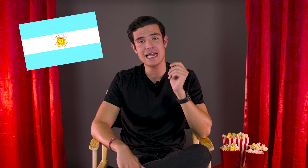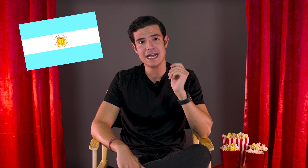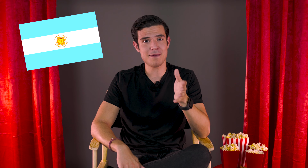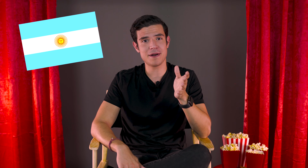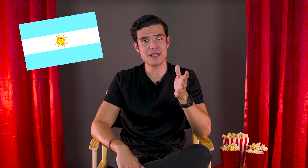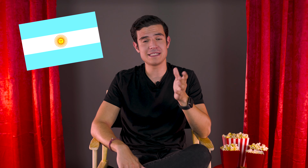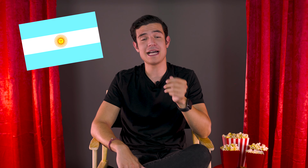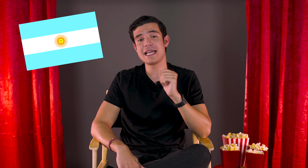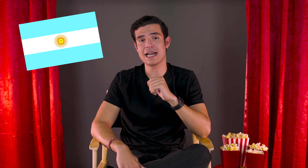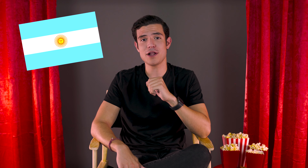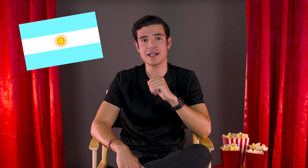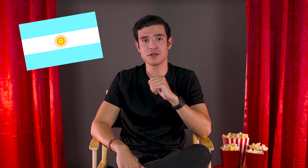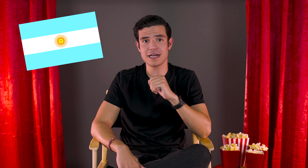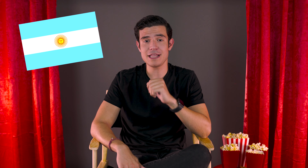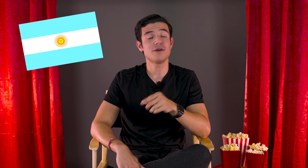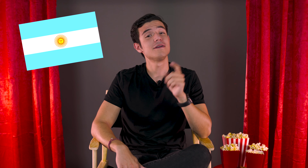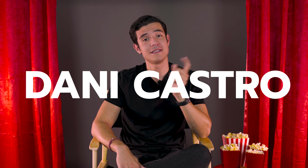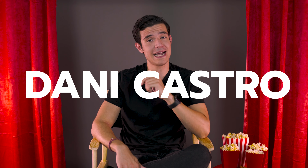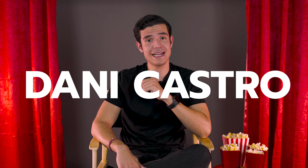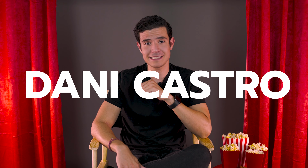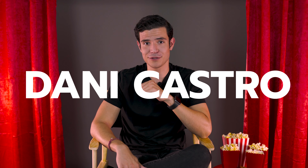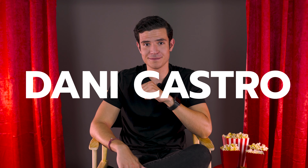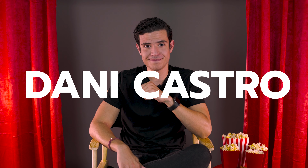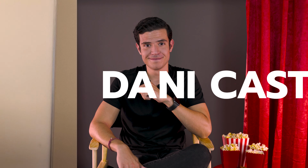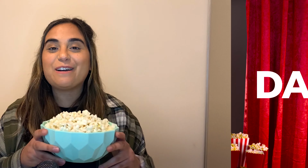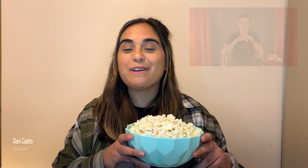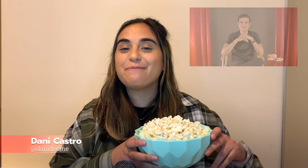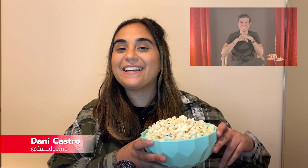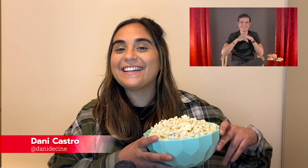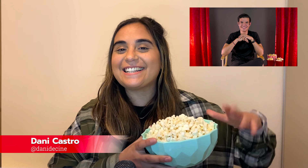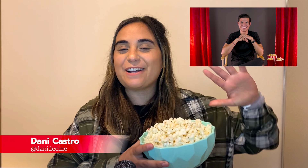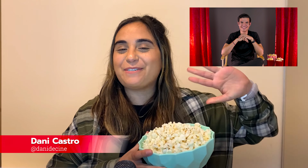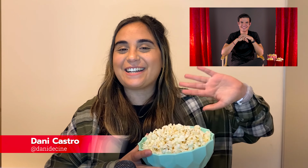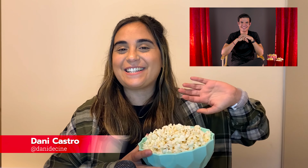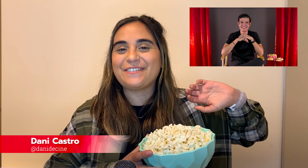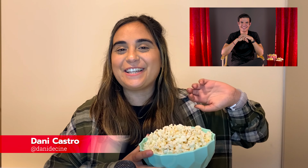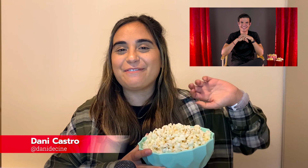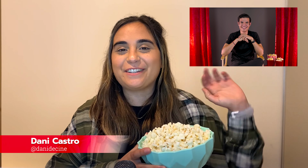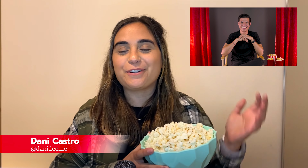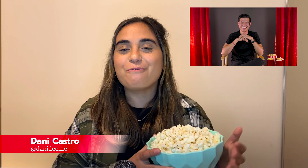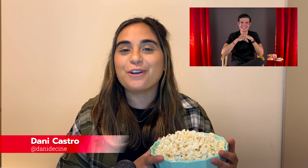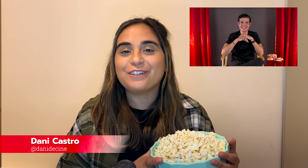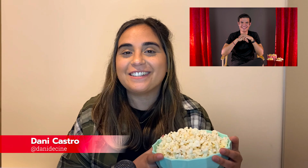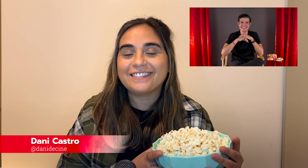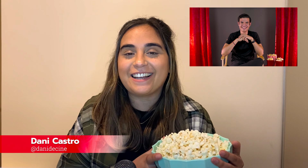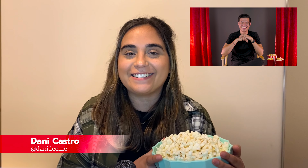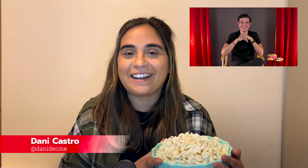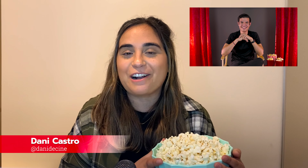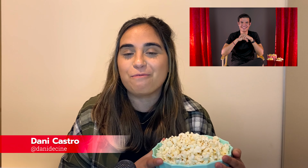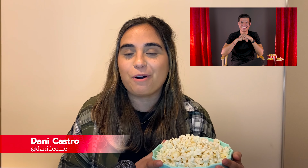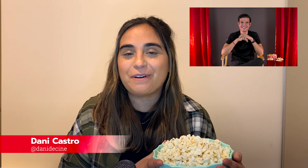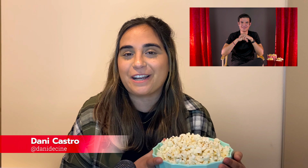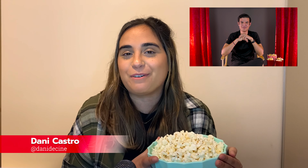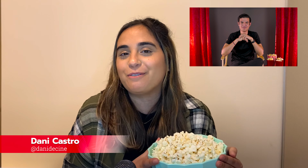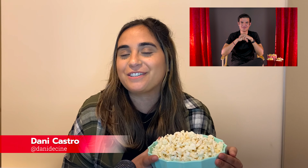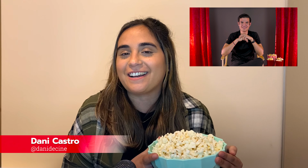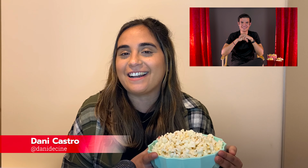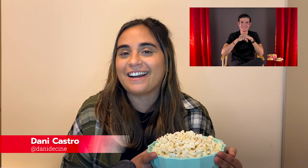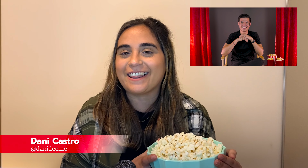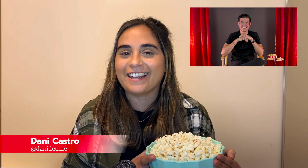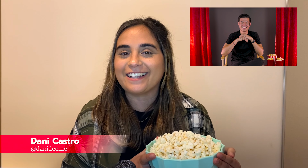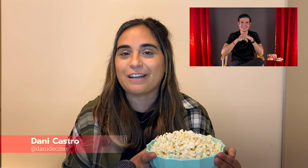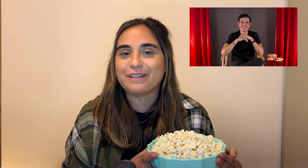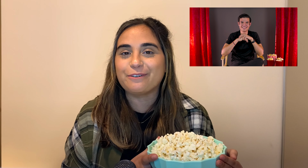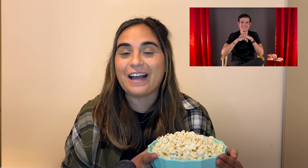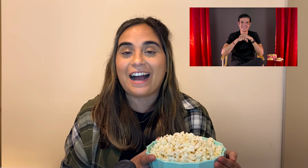presentamos a la gran periodista y creadora de contenido, Dani Castro. Hola Pepe, gracias por recibirme, estoy muy contenta de estar acá con vos para que podamos